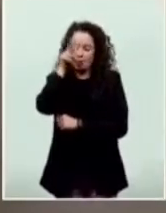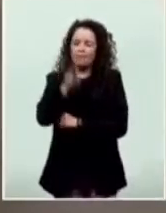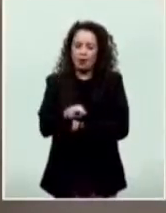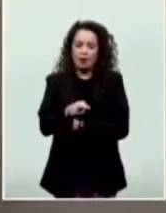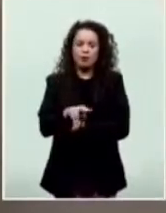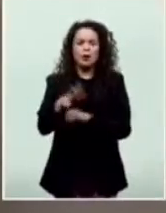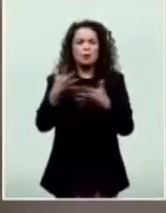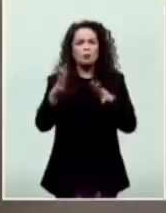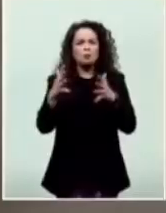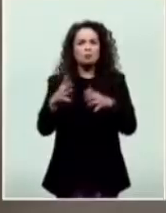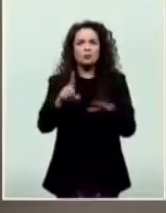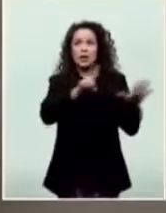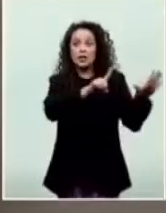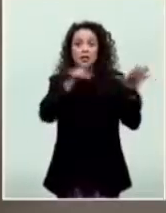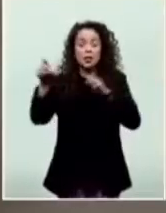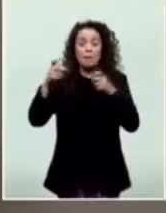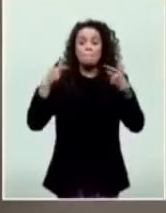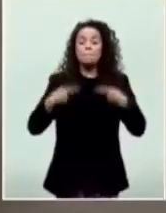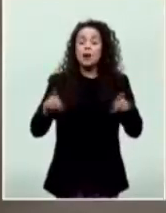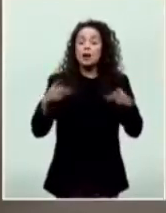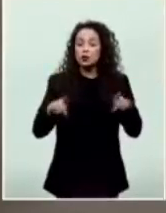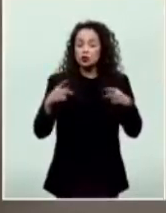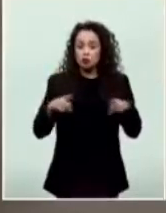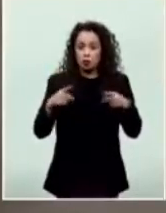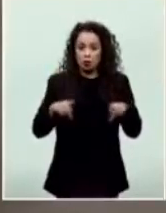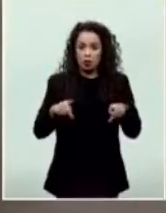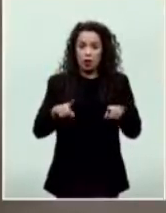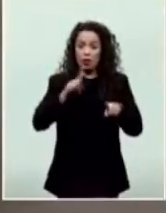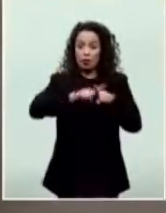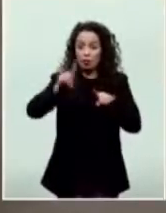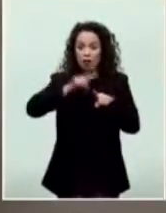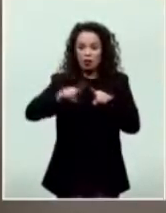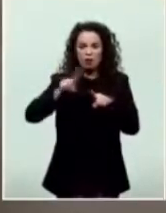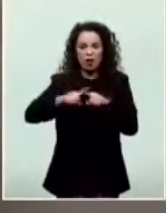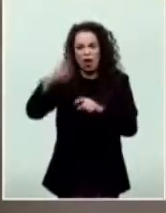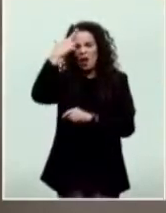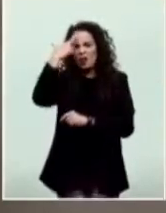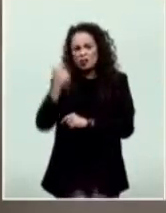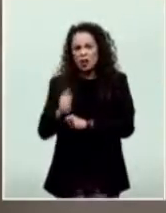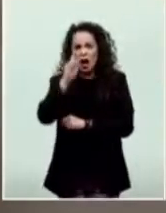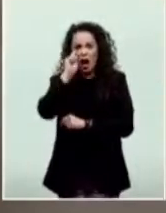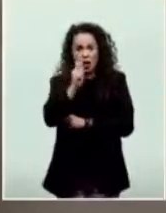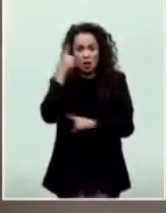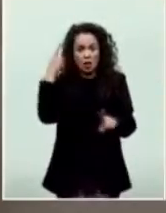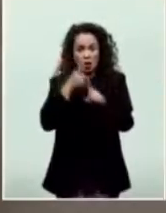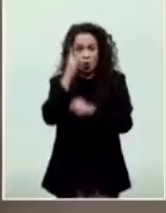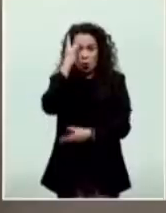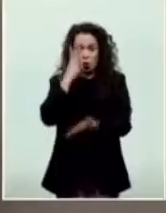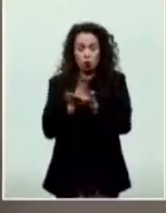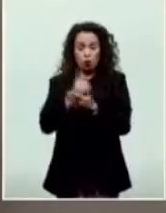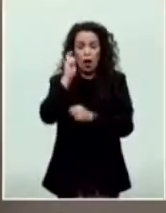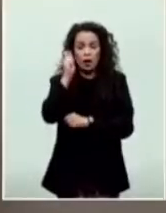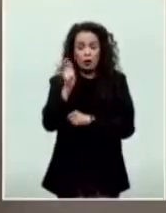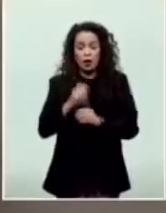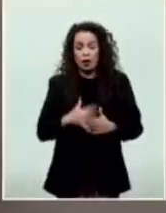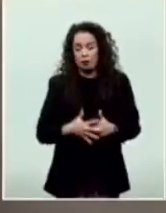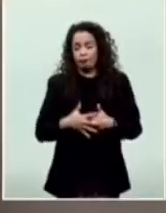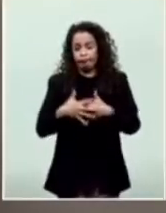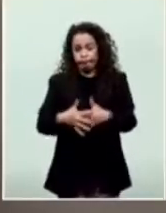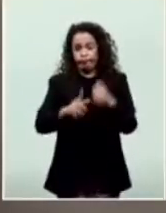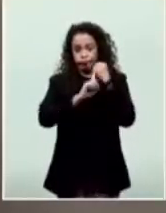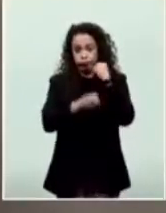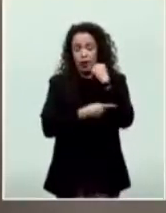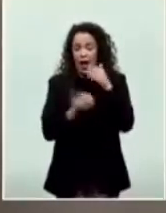unas 100 personas que por diversos aspectos relacionados no solo con aborto, sino con estos tipos similares